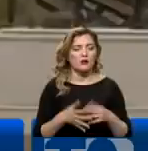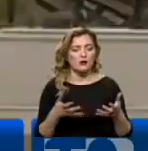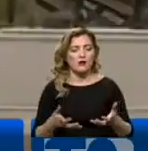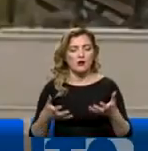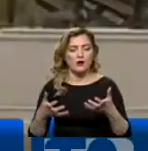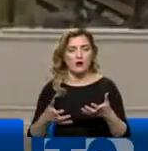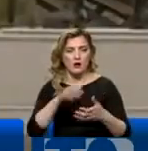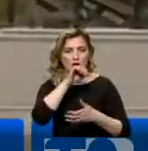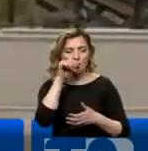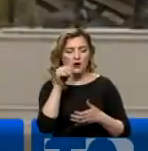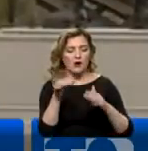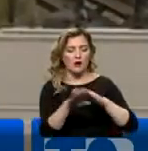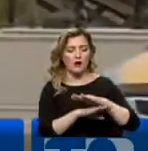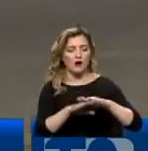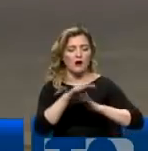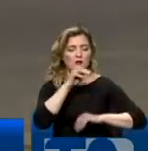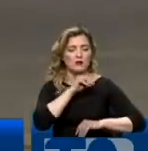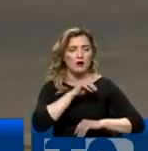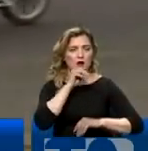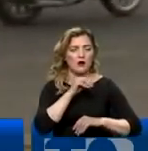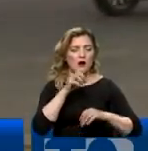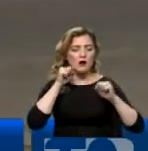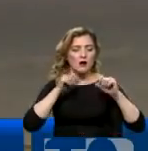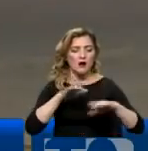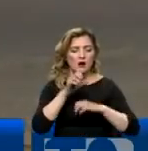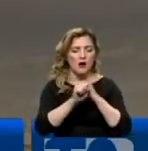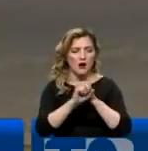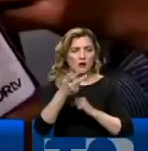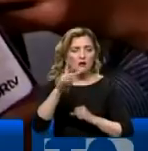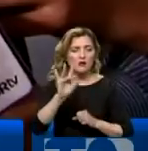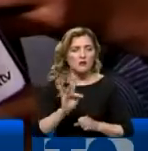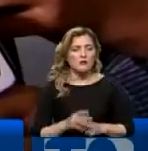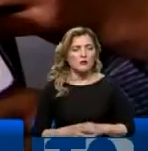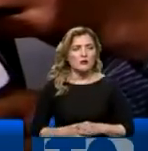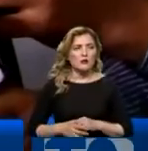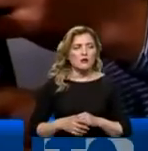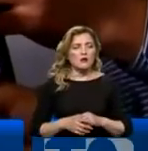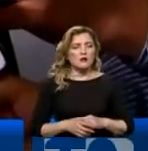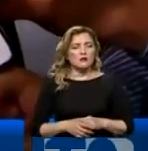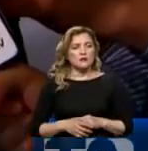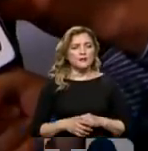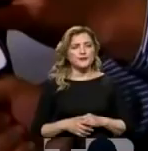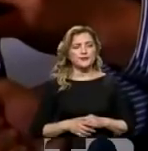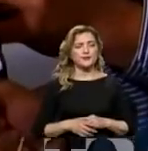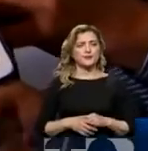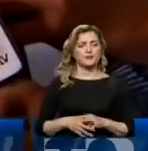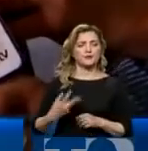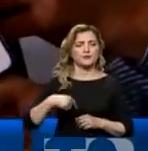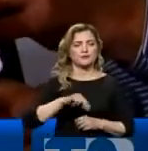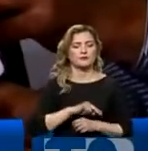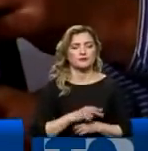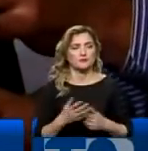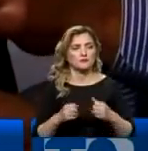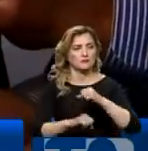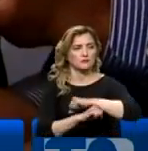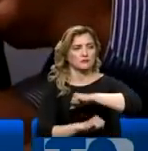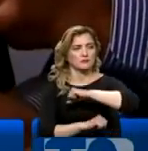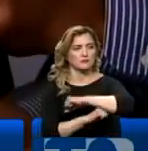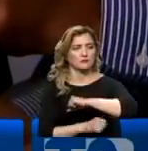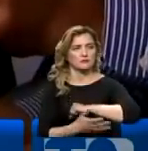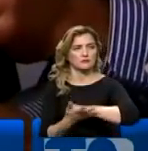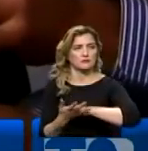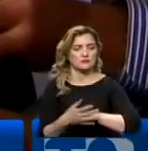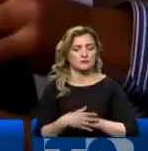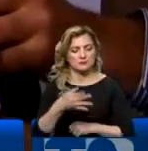droga decomisada en la base aérea de Manta en septiembre del 2018. Nosotros alegamos que se había fundamentado en legal y debida forma,